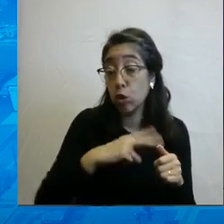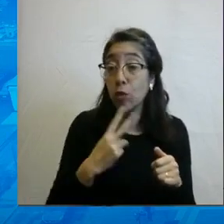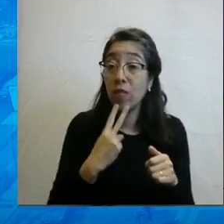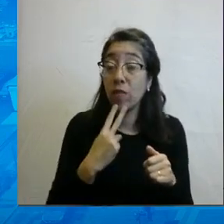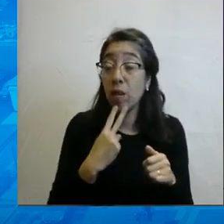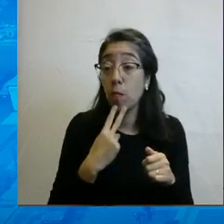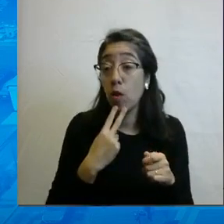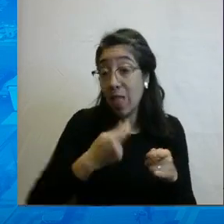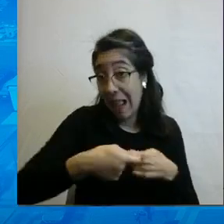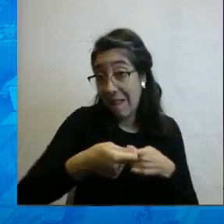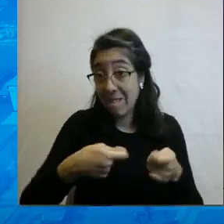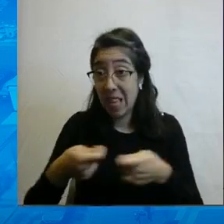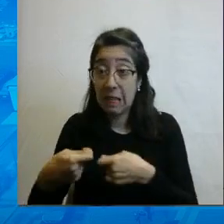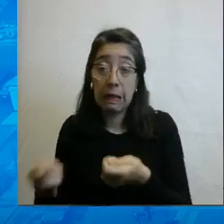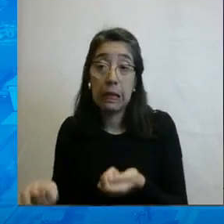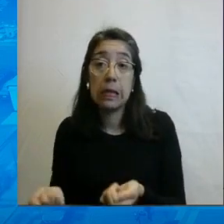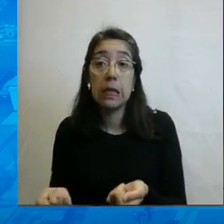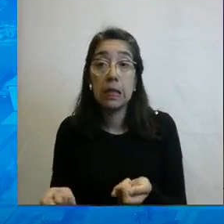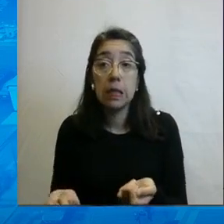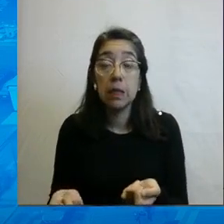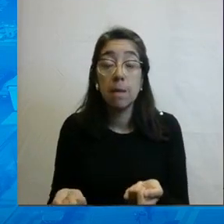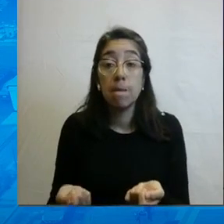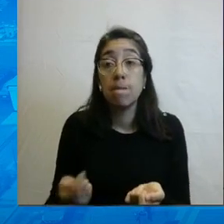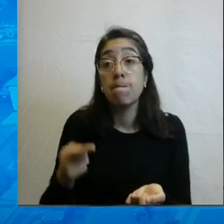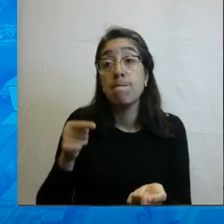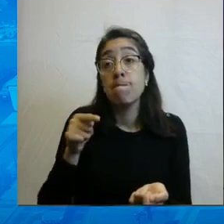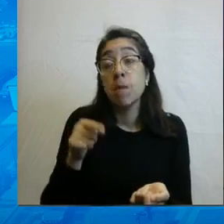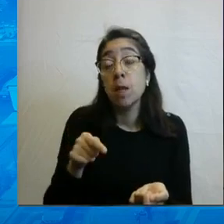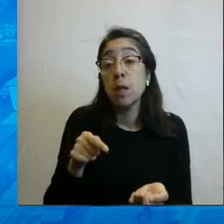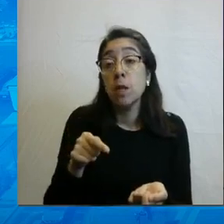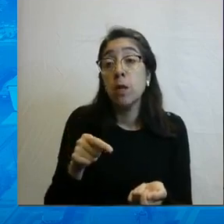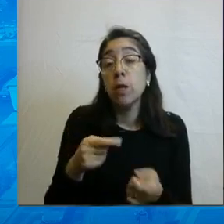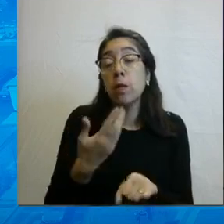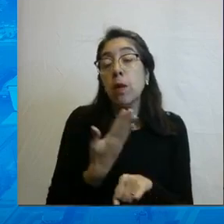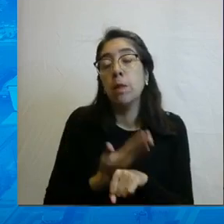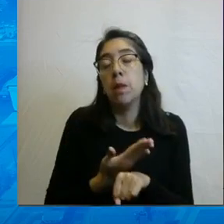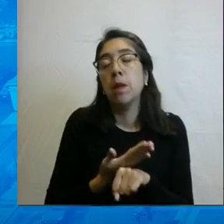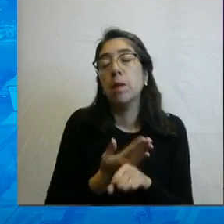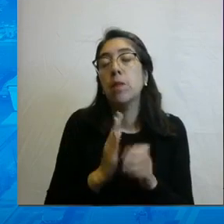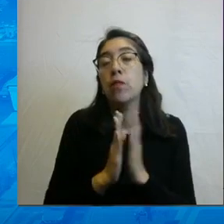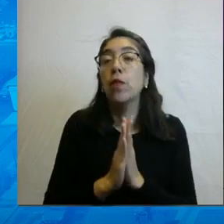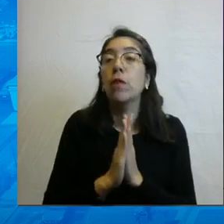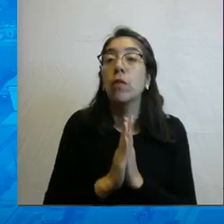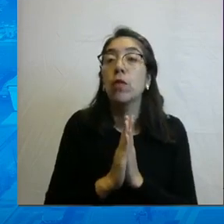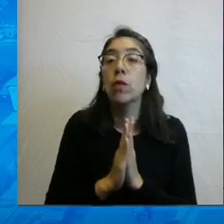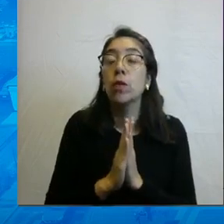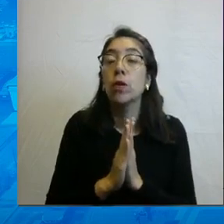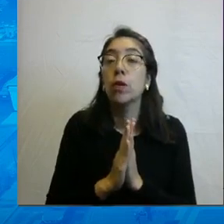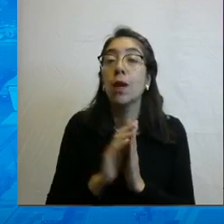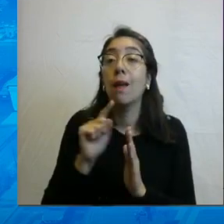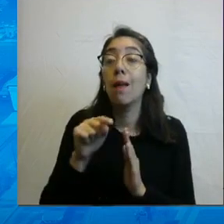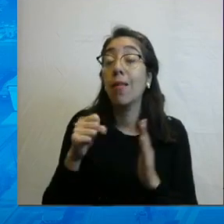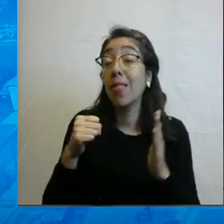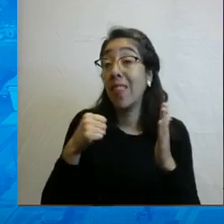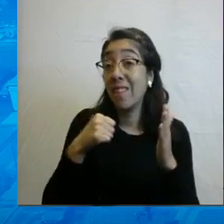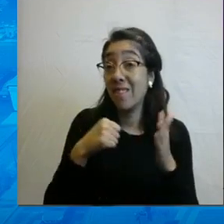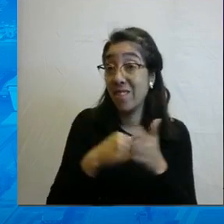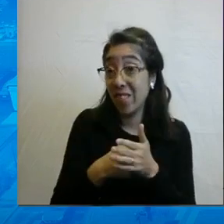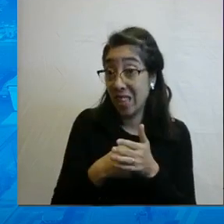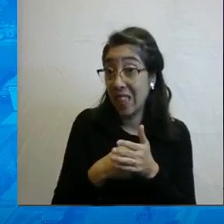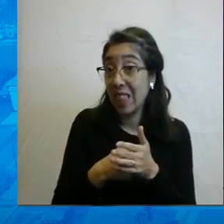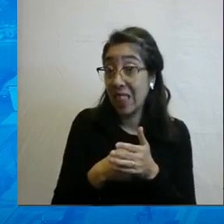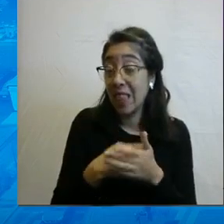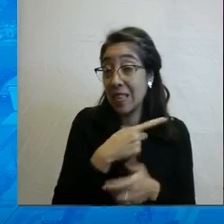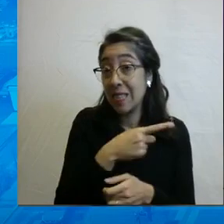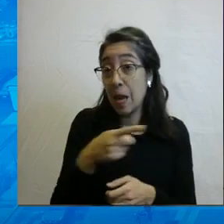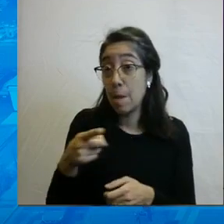ventas. Entonces, eso venimos a pedir, que ustedes, por favor, ya que este fin de semana va a ser un fin de semana largo,